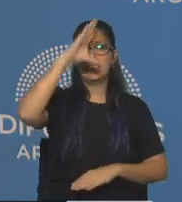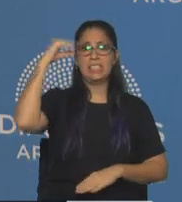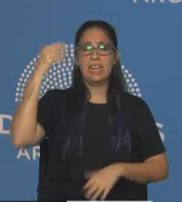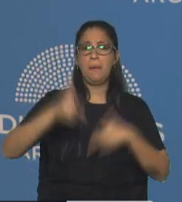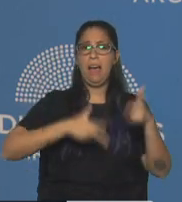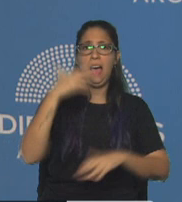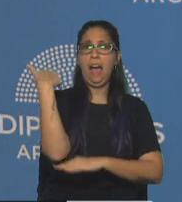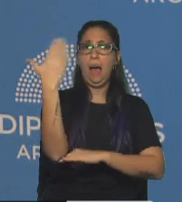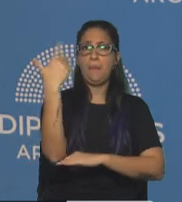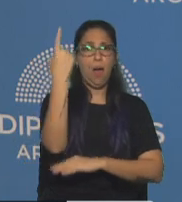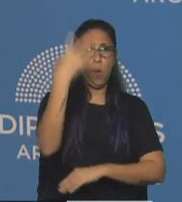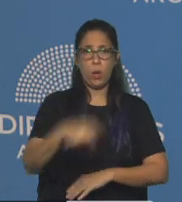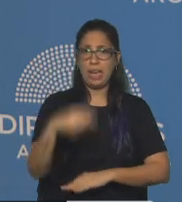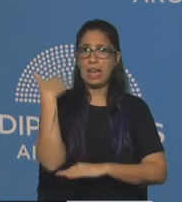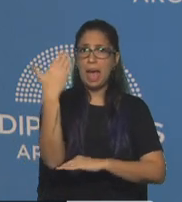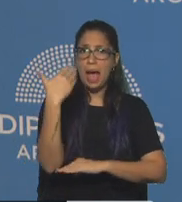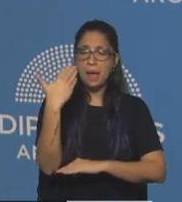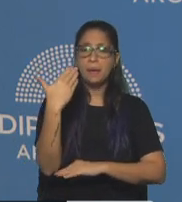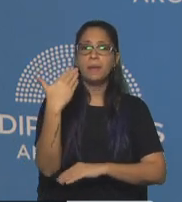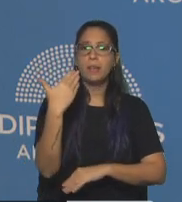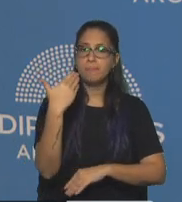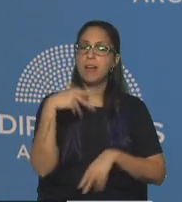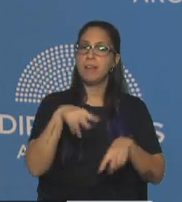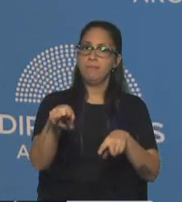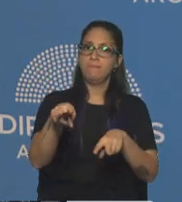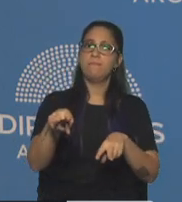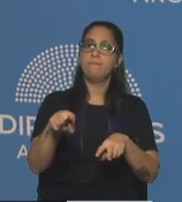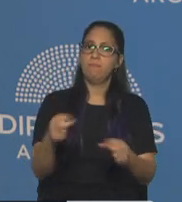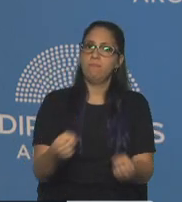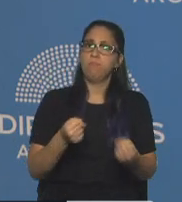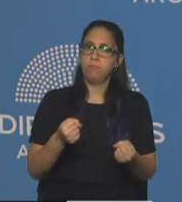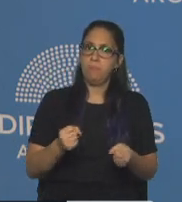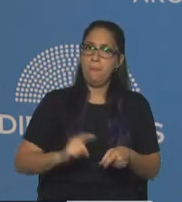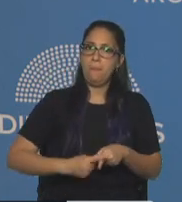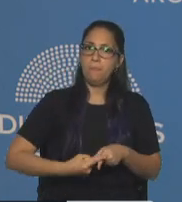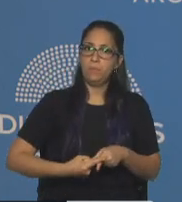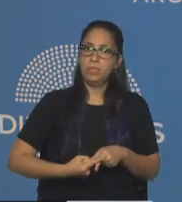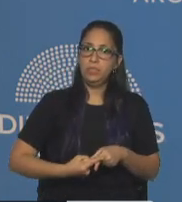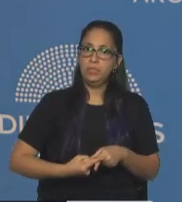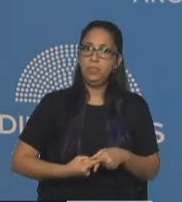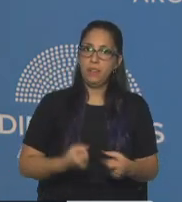ser la única oradora, adquiere una dimensión y una intensidad política inusitada.